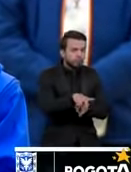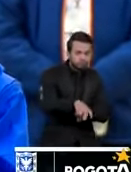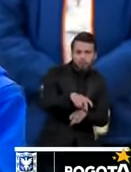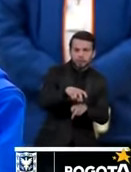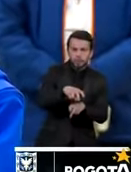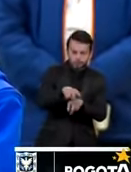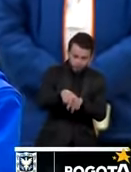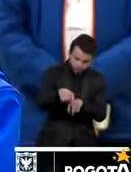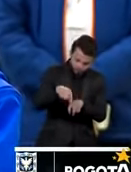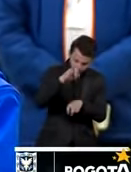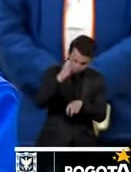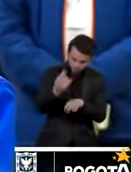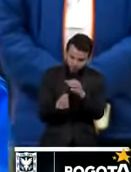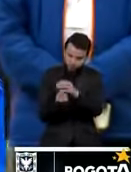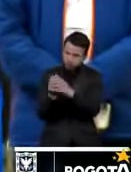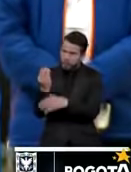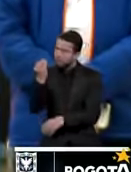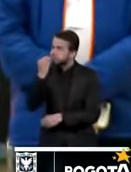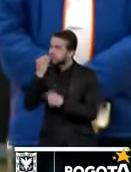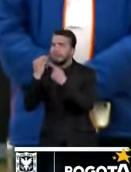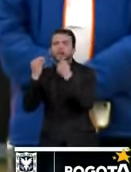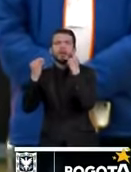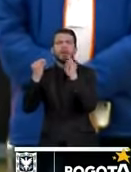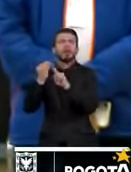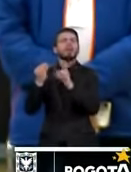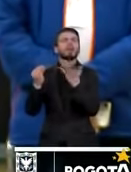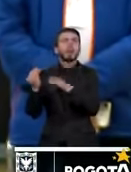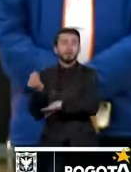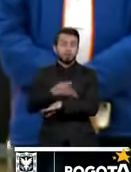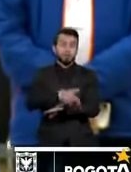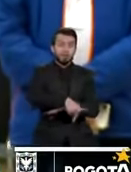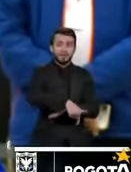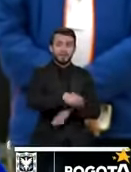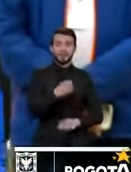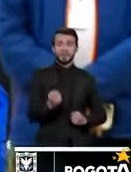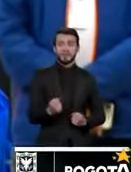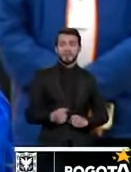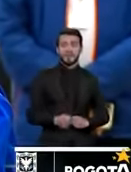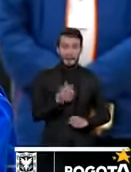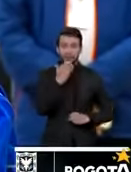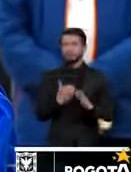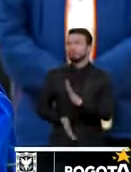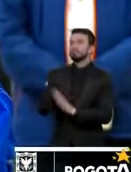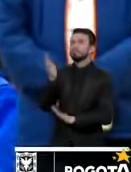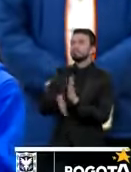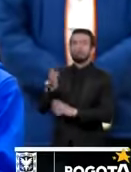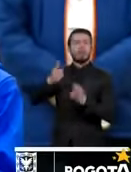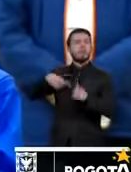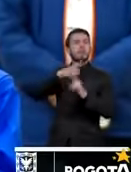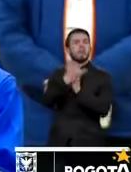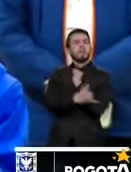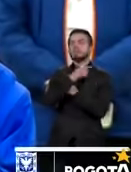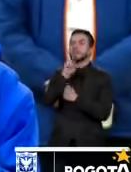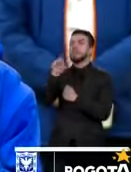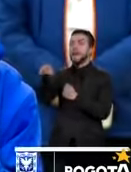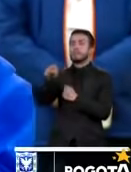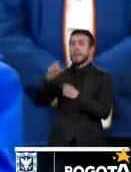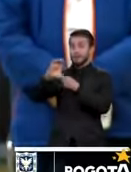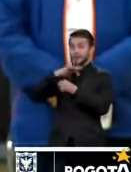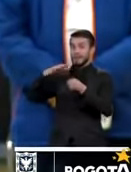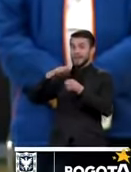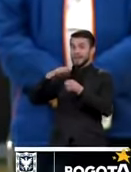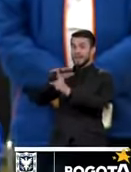Si por salir de turismo contagiamos a los campesinos y proveedores de Cundinamarca porque producen nuestra comida, nos quedamos enfermos